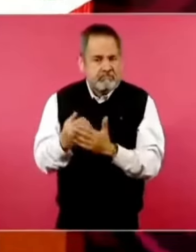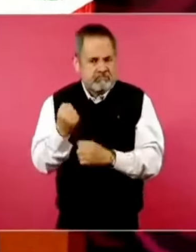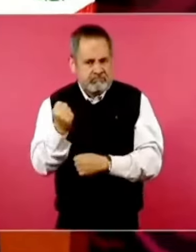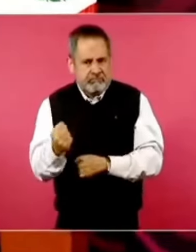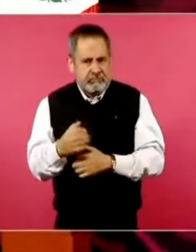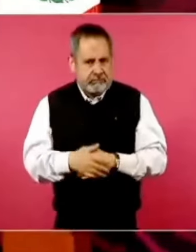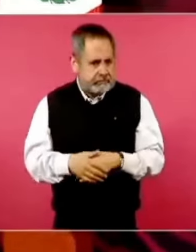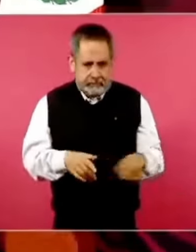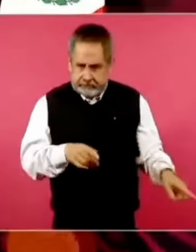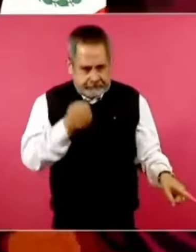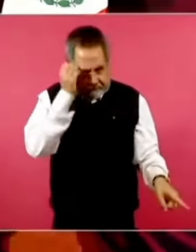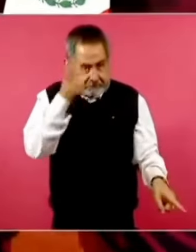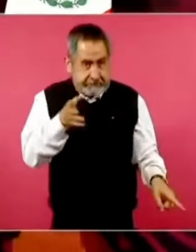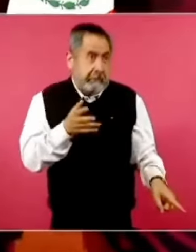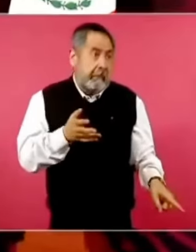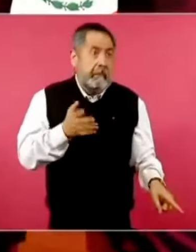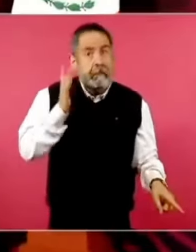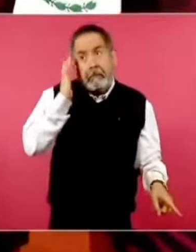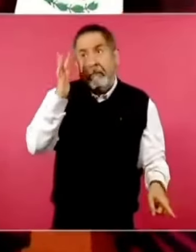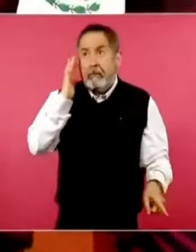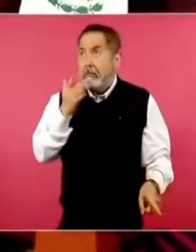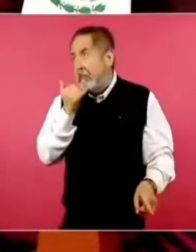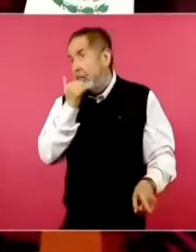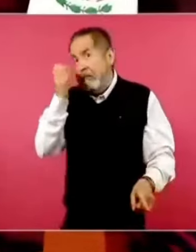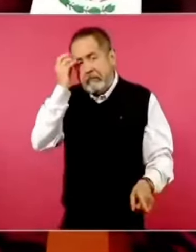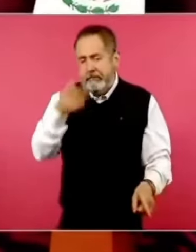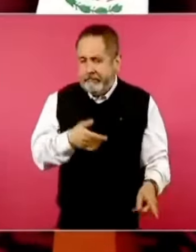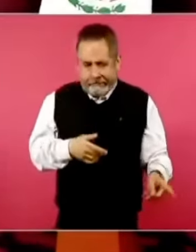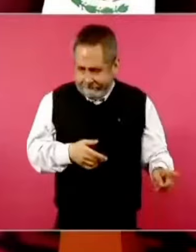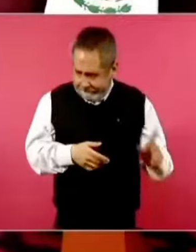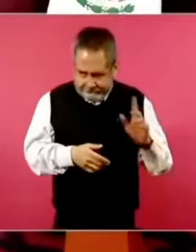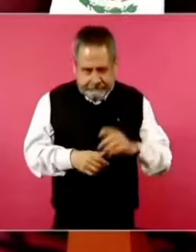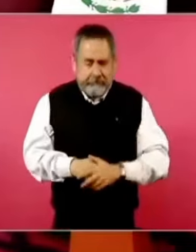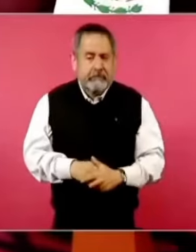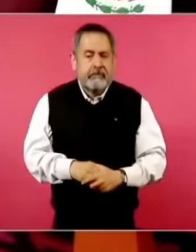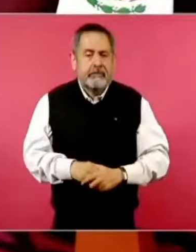Se les olvida de que